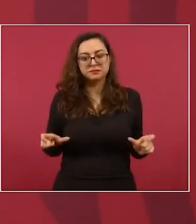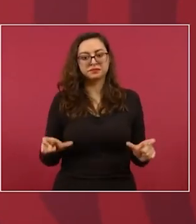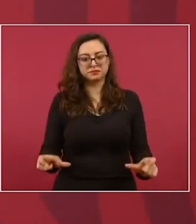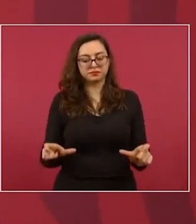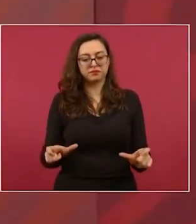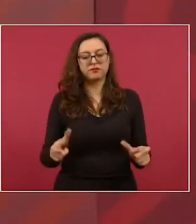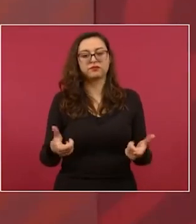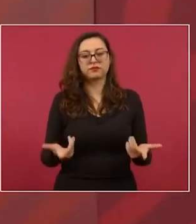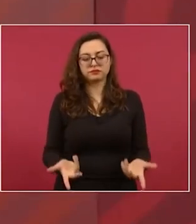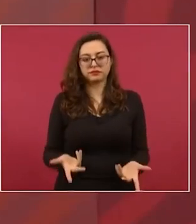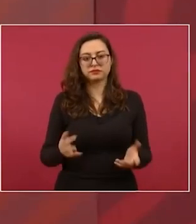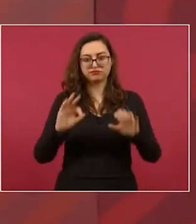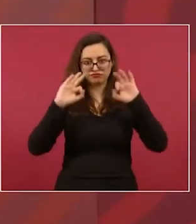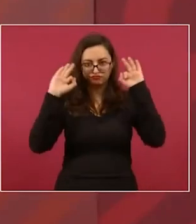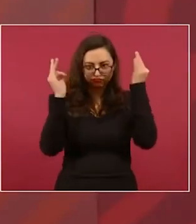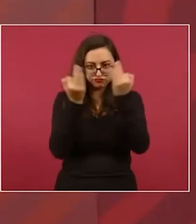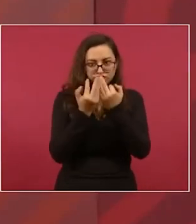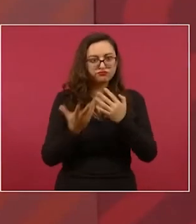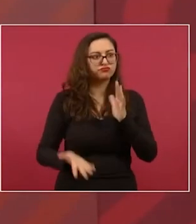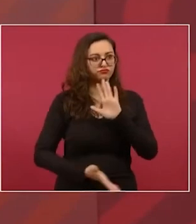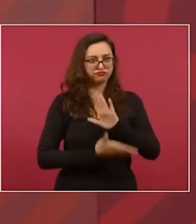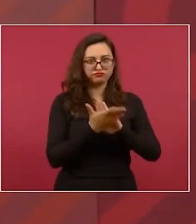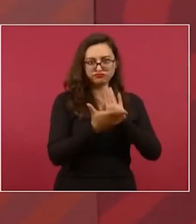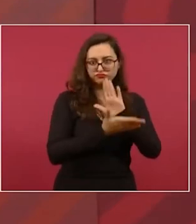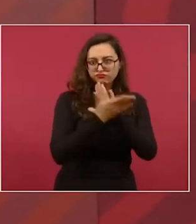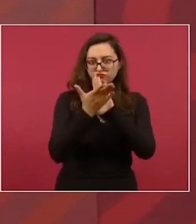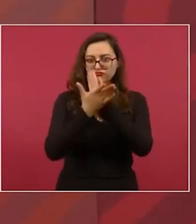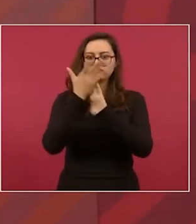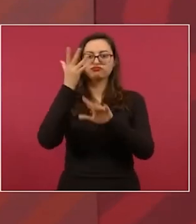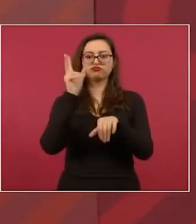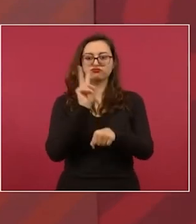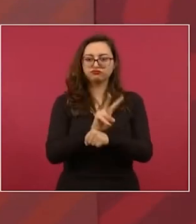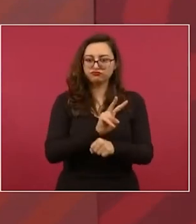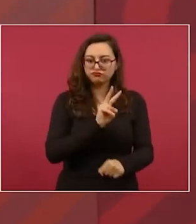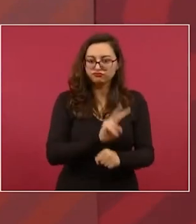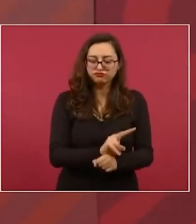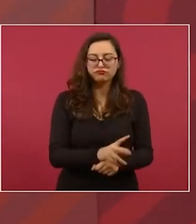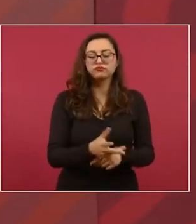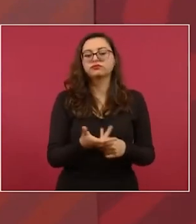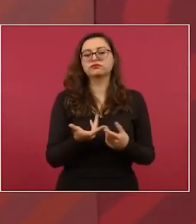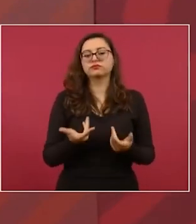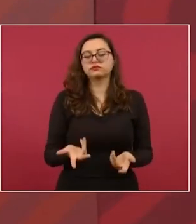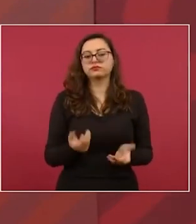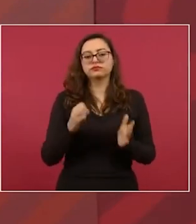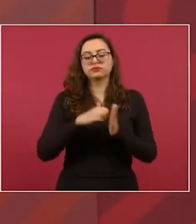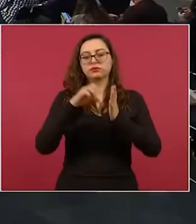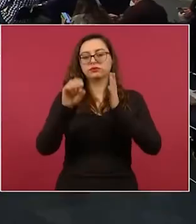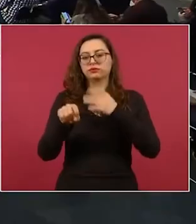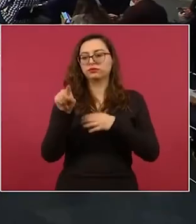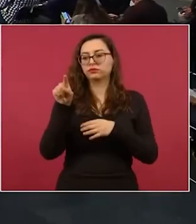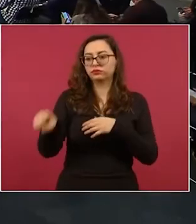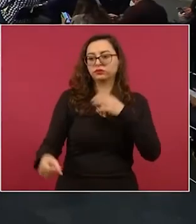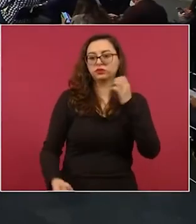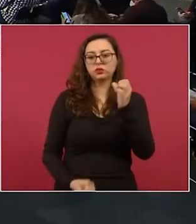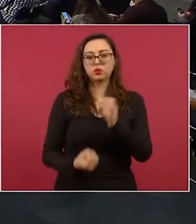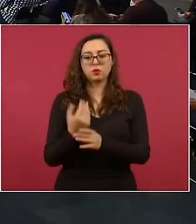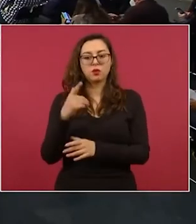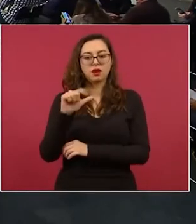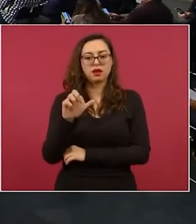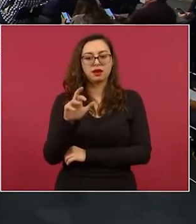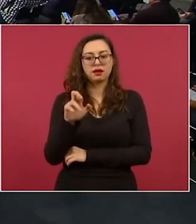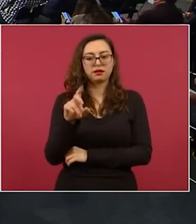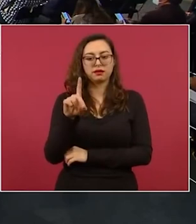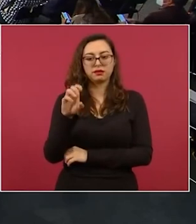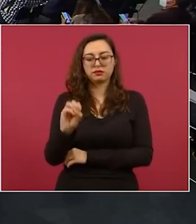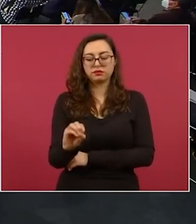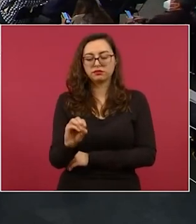para hacer obras de infraestructura. Por ejemplo, en Nuevo Laredo, se van